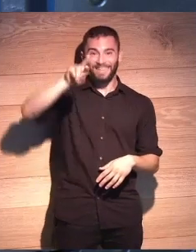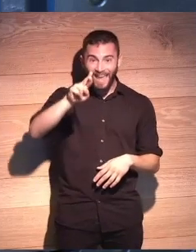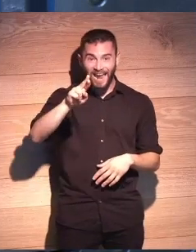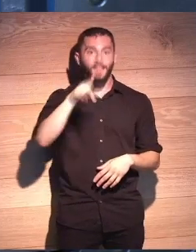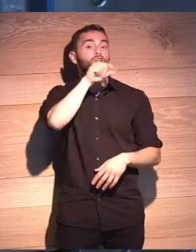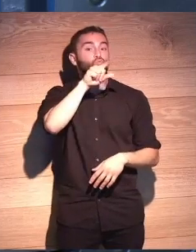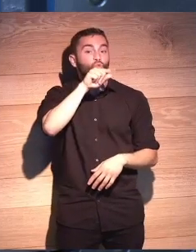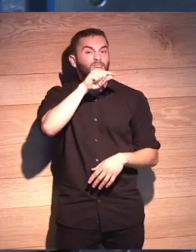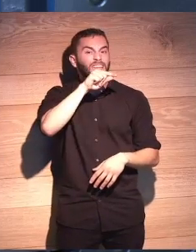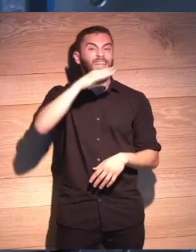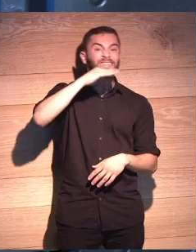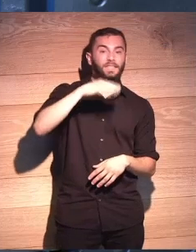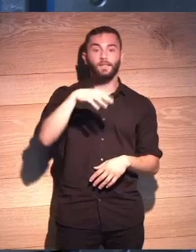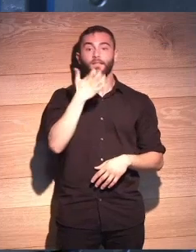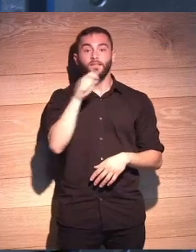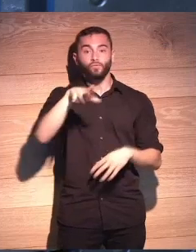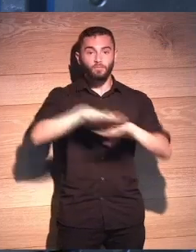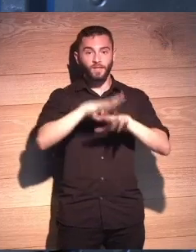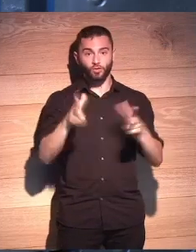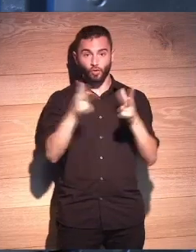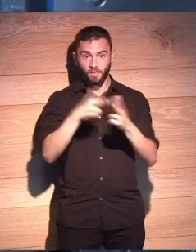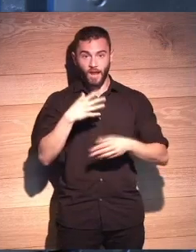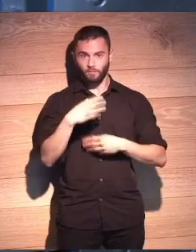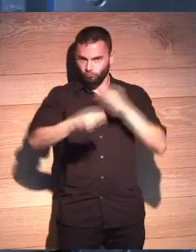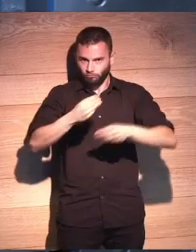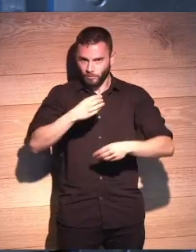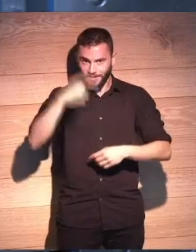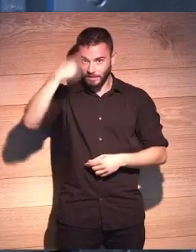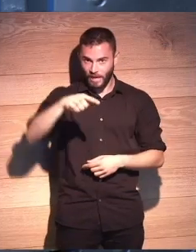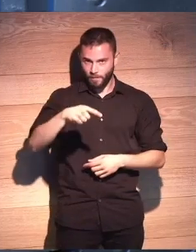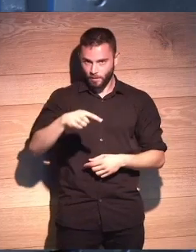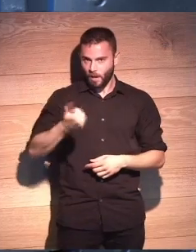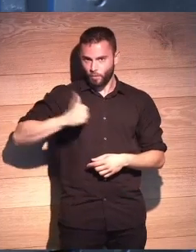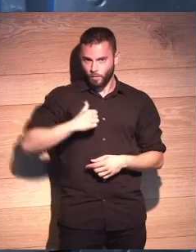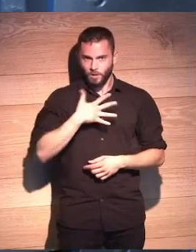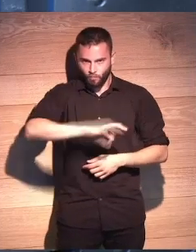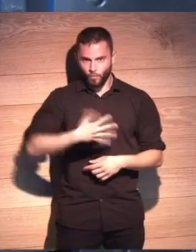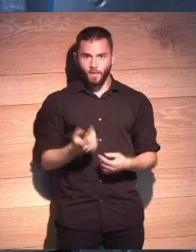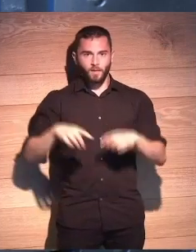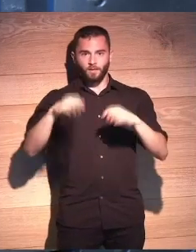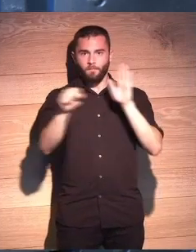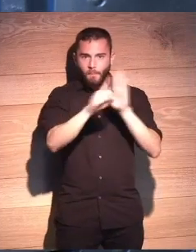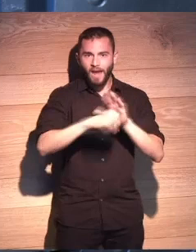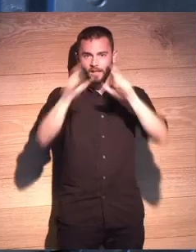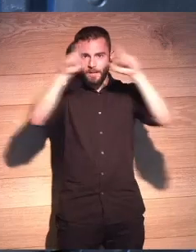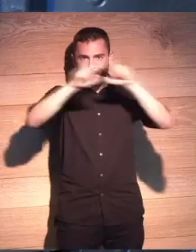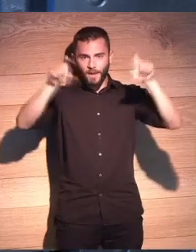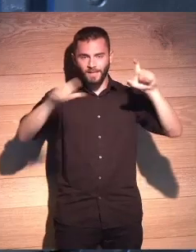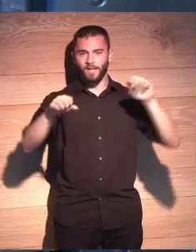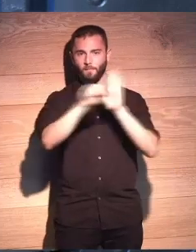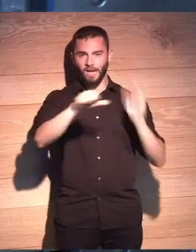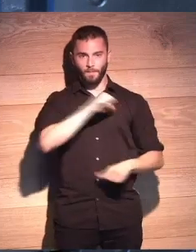Si tú sabes utilizar las redes sociales, puedes sacarle muchísimo partido. Las marcas, las empresas, la marca